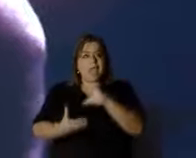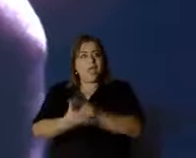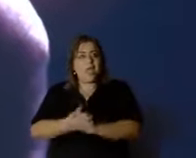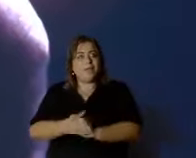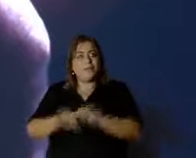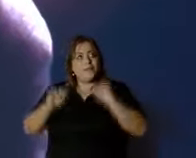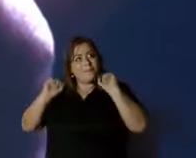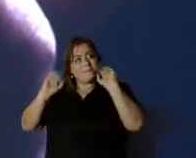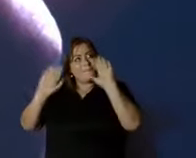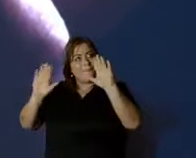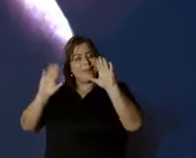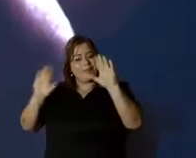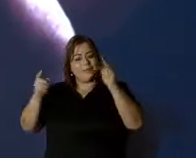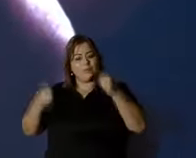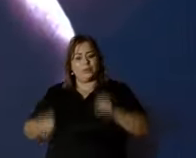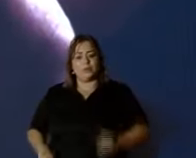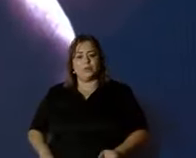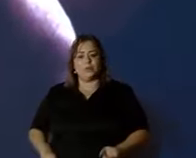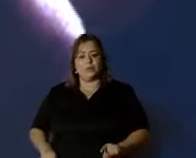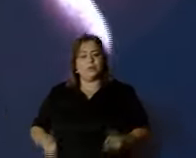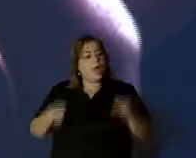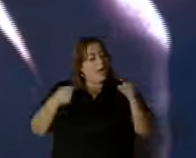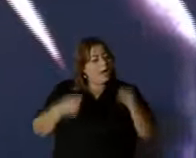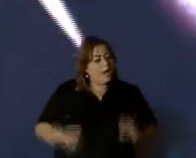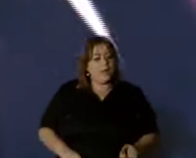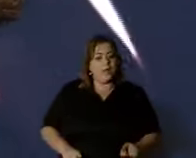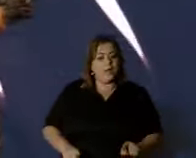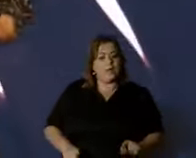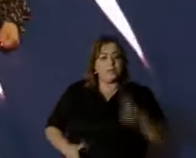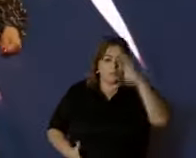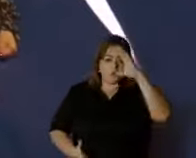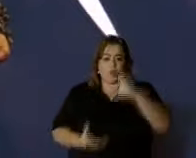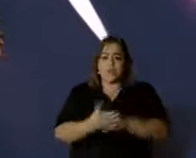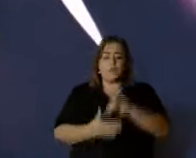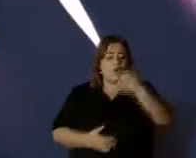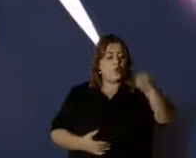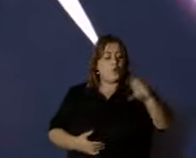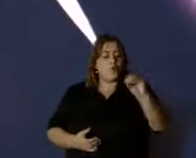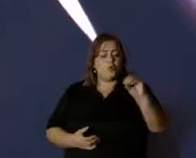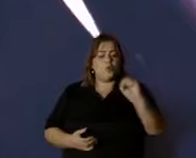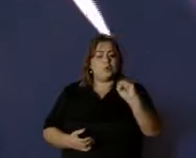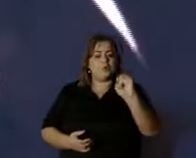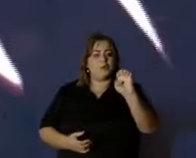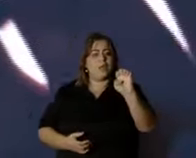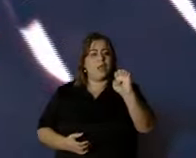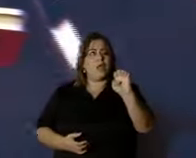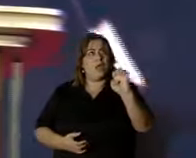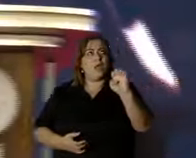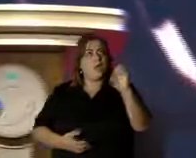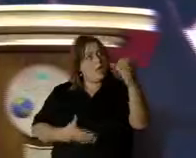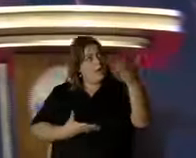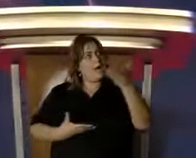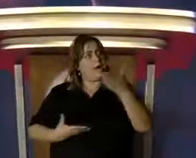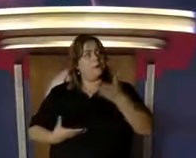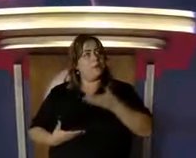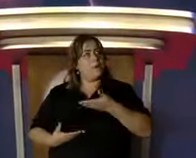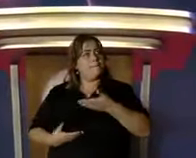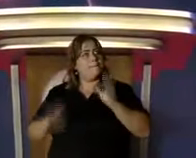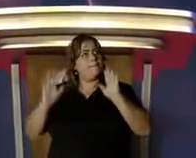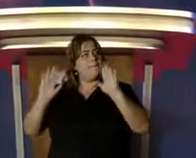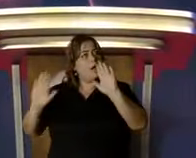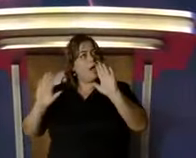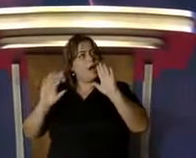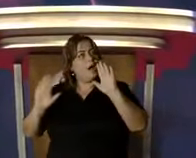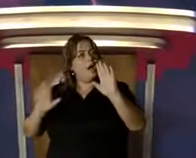maravillosas. Estoy creyendo Mojica por cosas maravillosas. Estoy creyendo José por cosas maravillosas. Estoy creyendo Luis por cosas